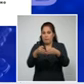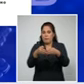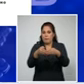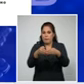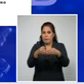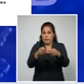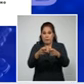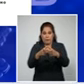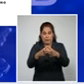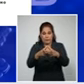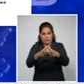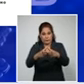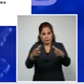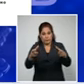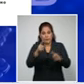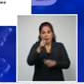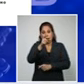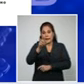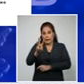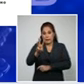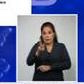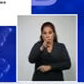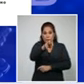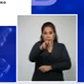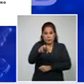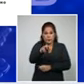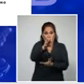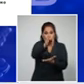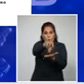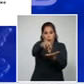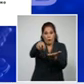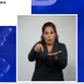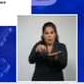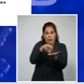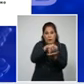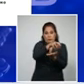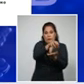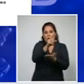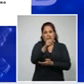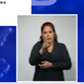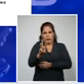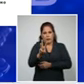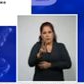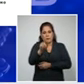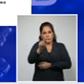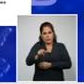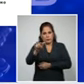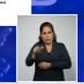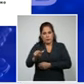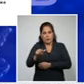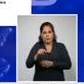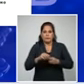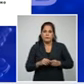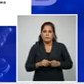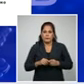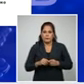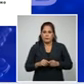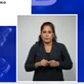cifra, 3 eventos activos, que también aportan un número elevado de casos como